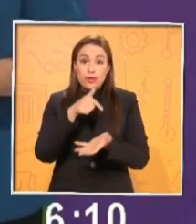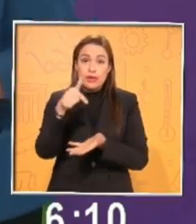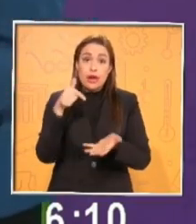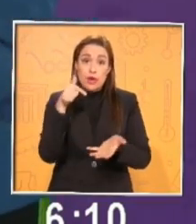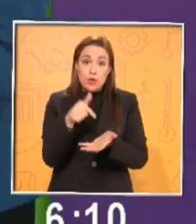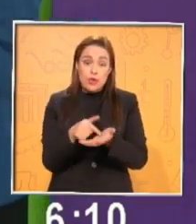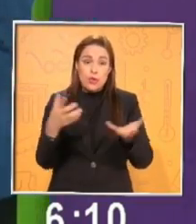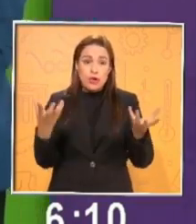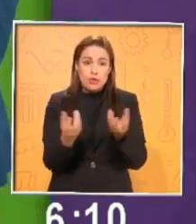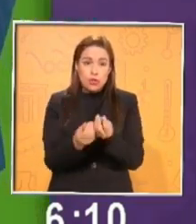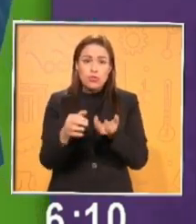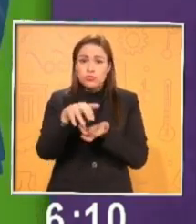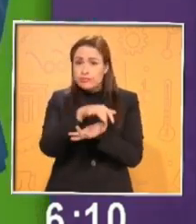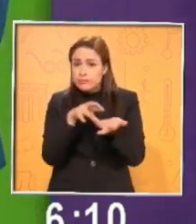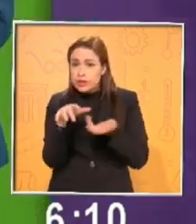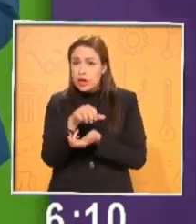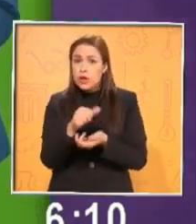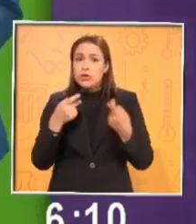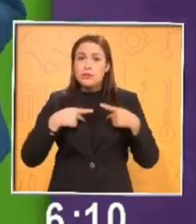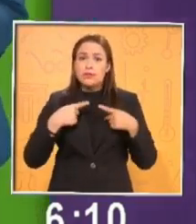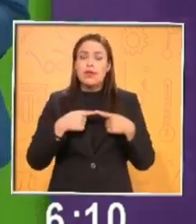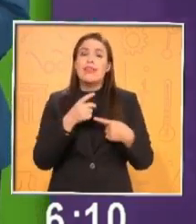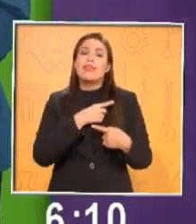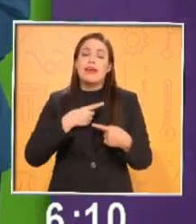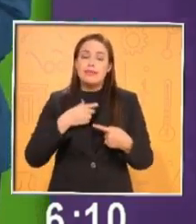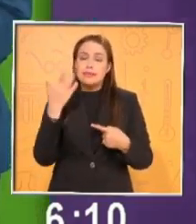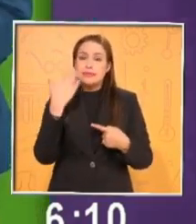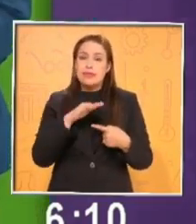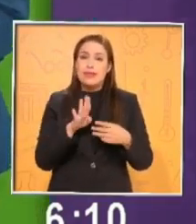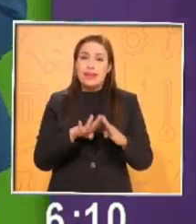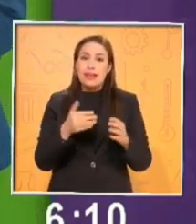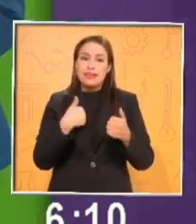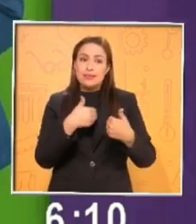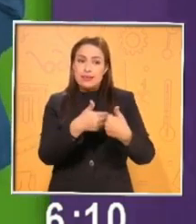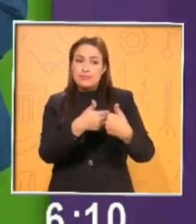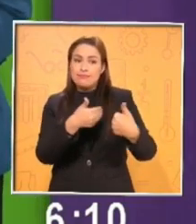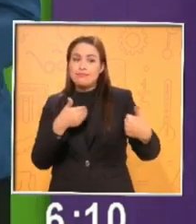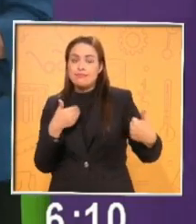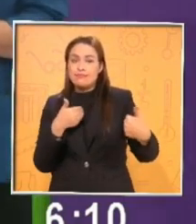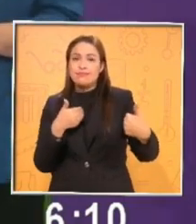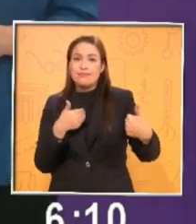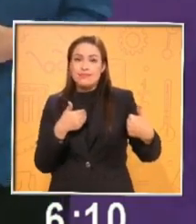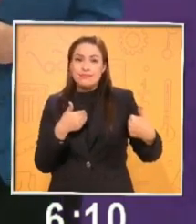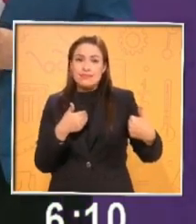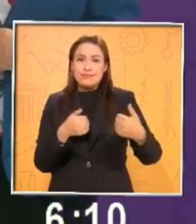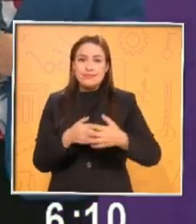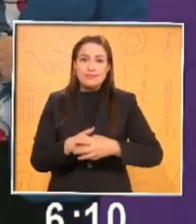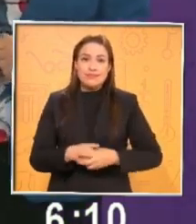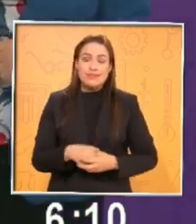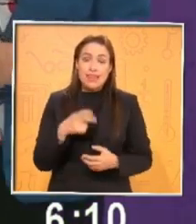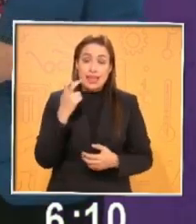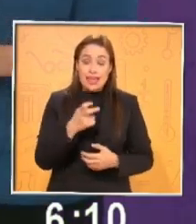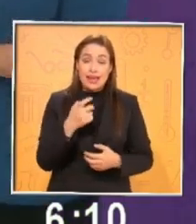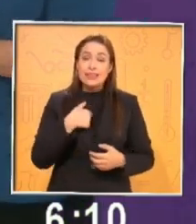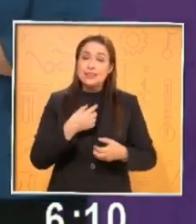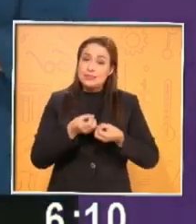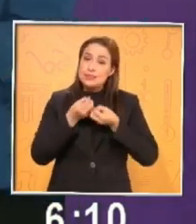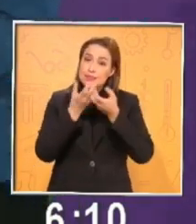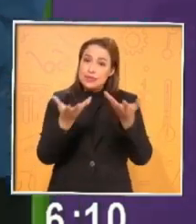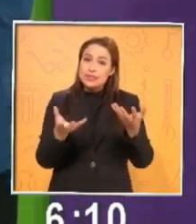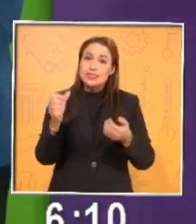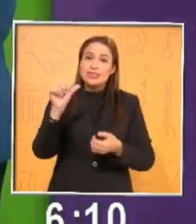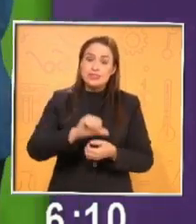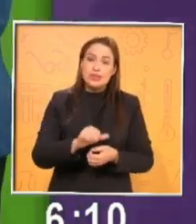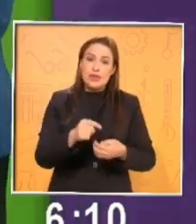que buscar esa sana distancia entre nosotros. Esa es la aportación para el día de hoy con respecto a